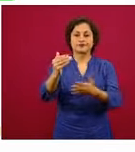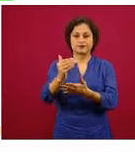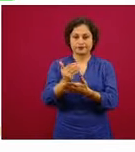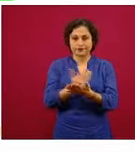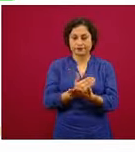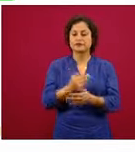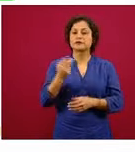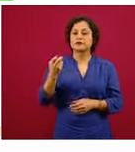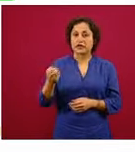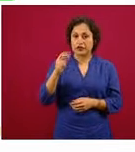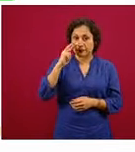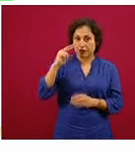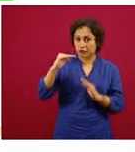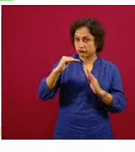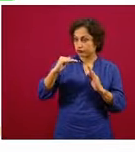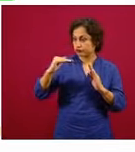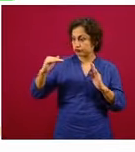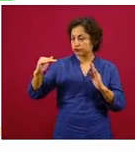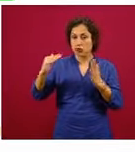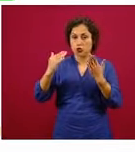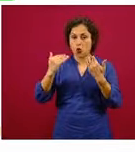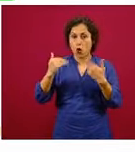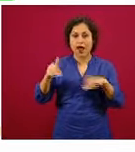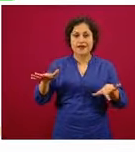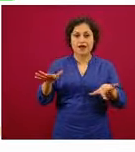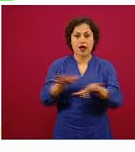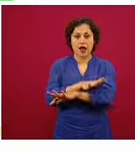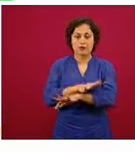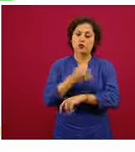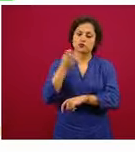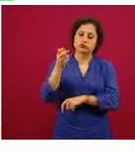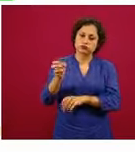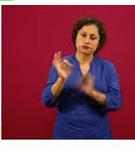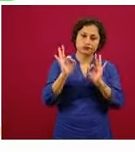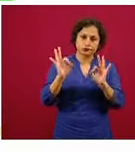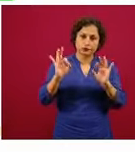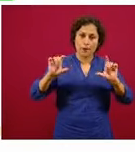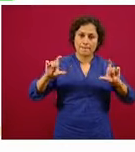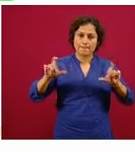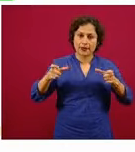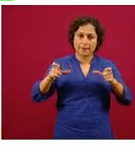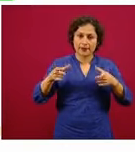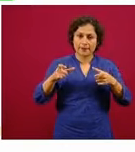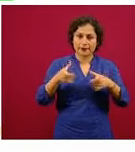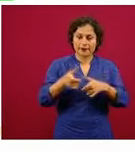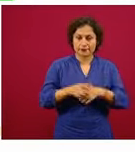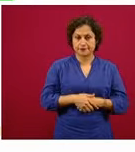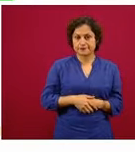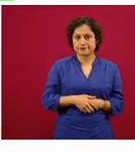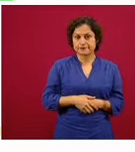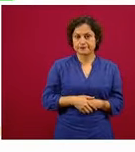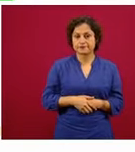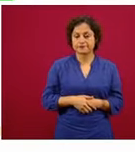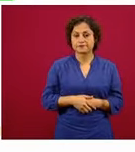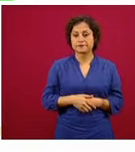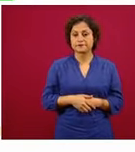meseta en donde inclusive no hay un porcentaje de cambio. Entonces esto habla de una desaceleración en la medida que